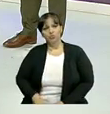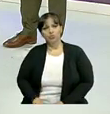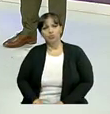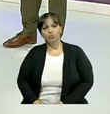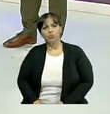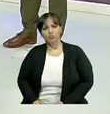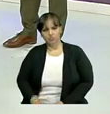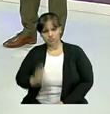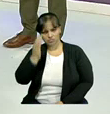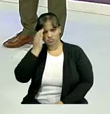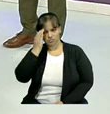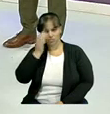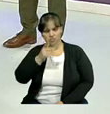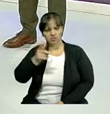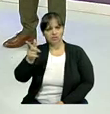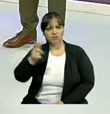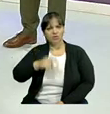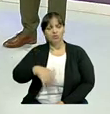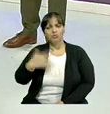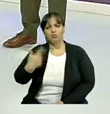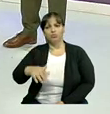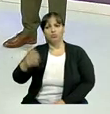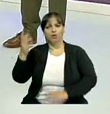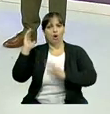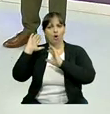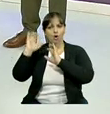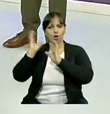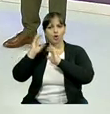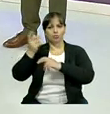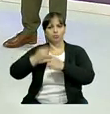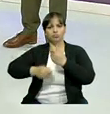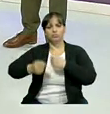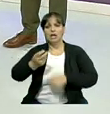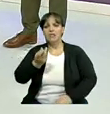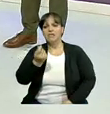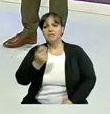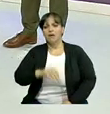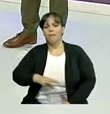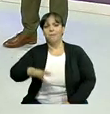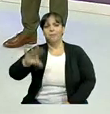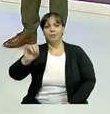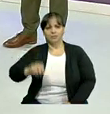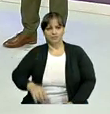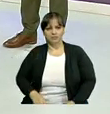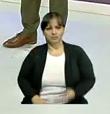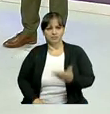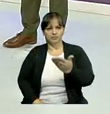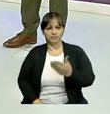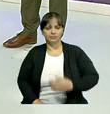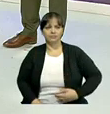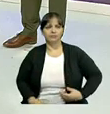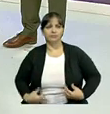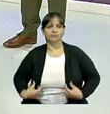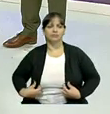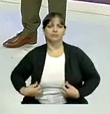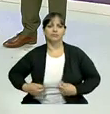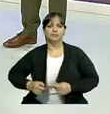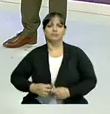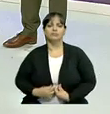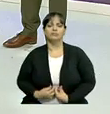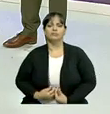pasó lamentablemente las palmeras no quedó nada no no pueden volver a poner a los bancos de los 20